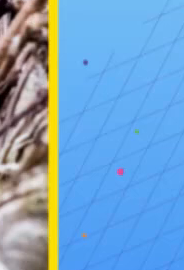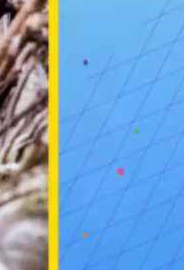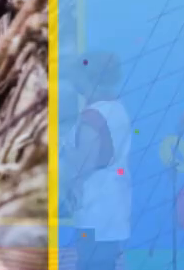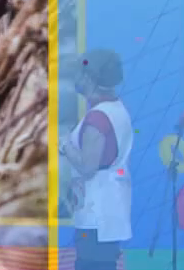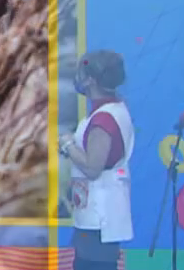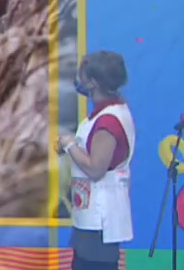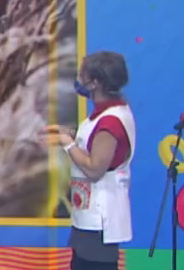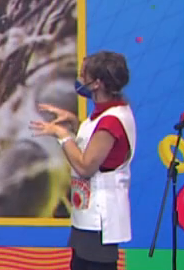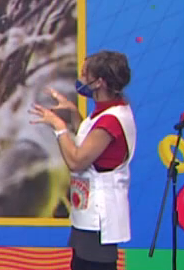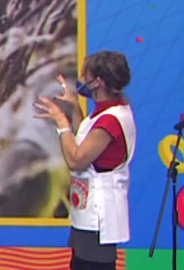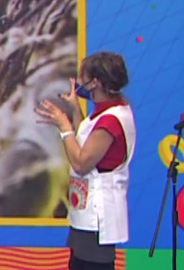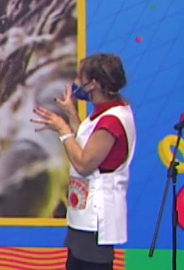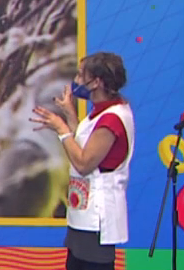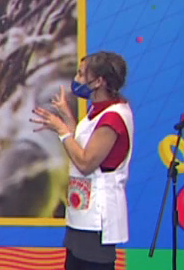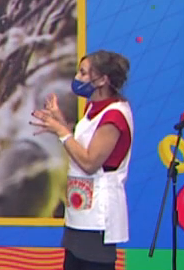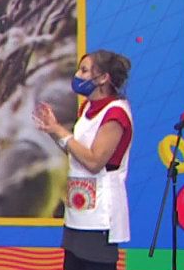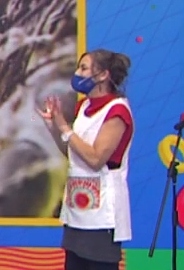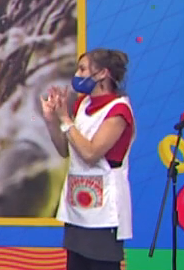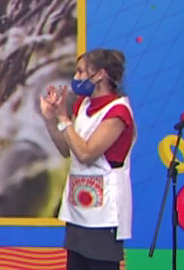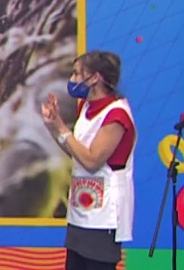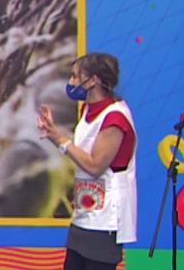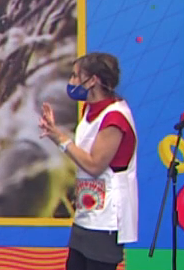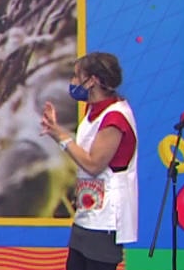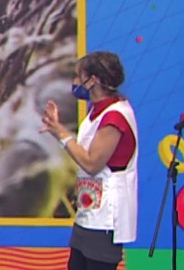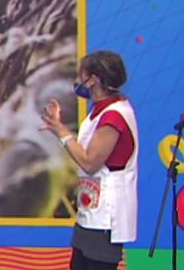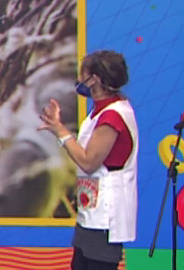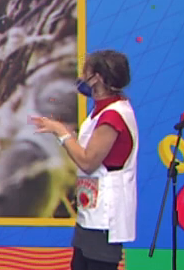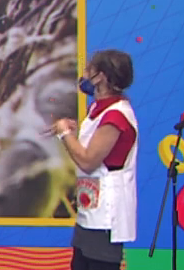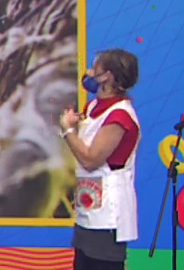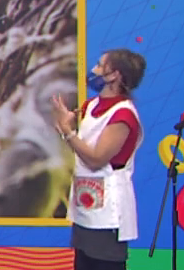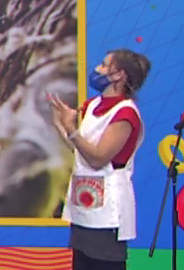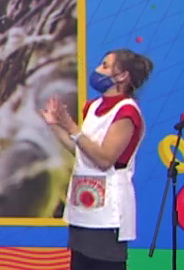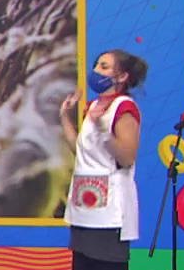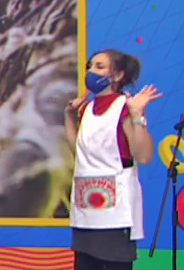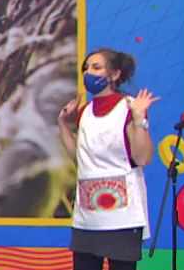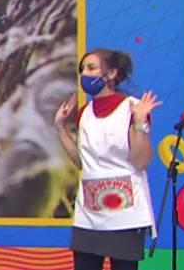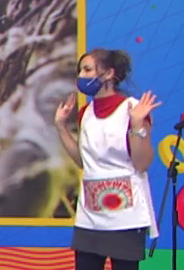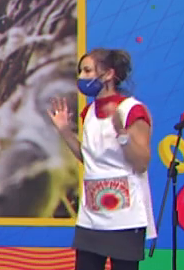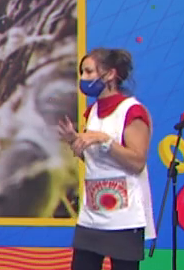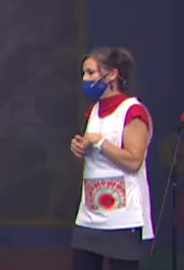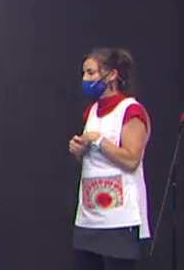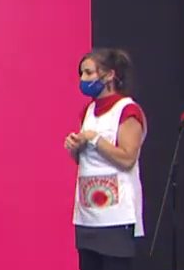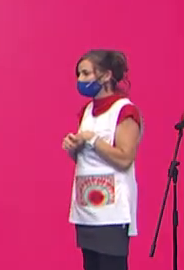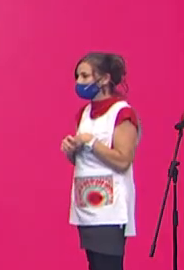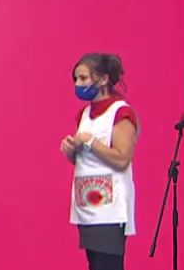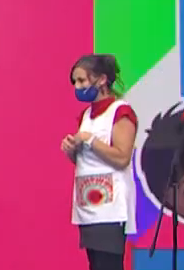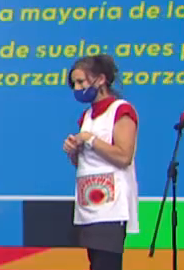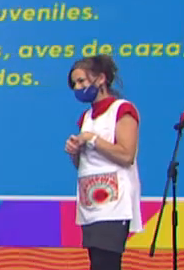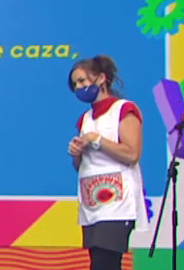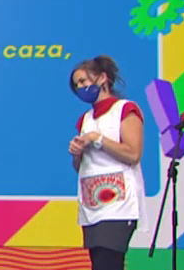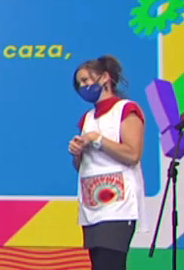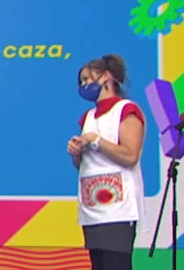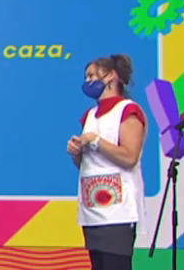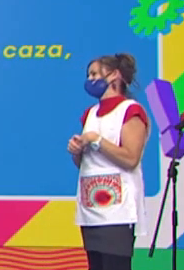no las vayan a atacar. Entonces ven que ellas están en el nido, todavía son jovencitas, pero tienen el plumaje de una hembra adulta, confunden.